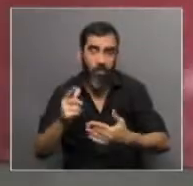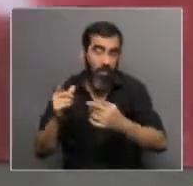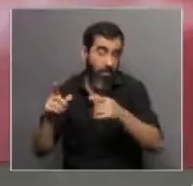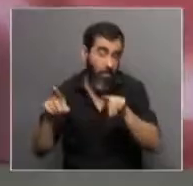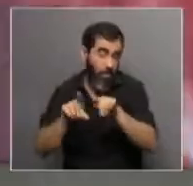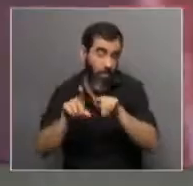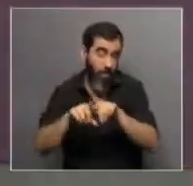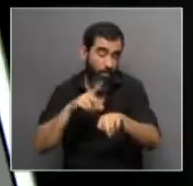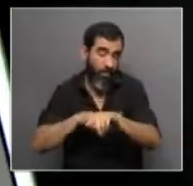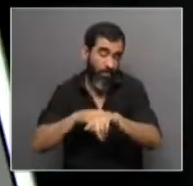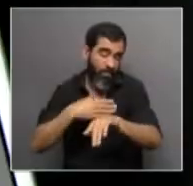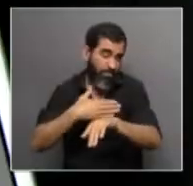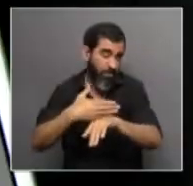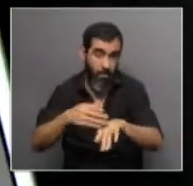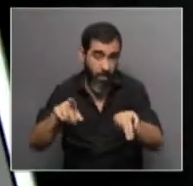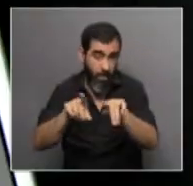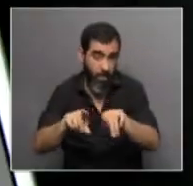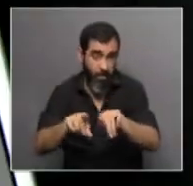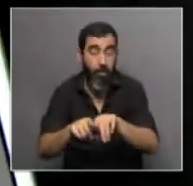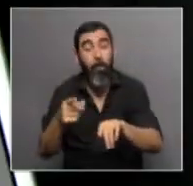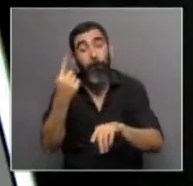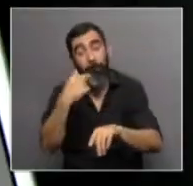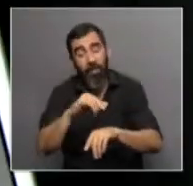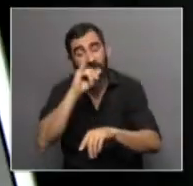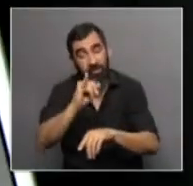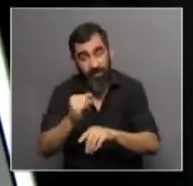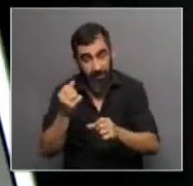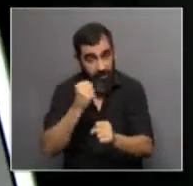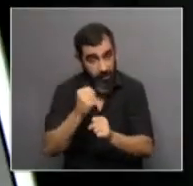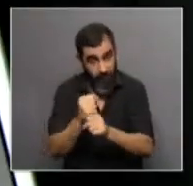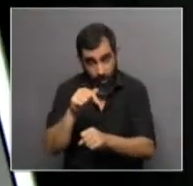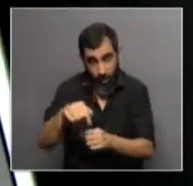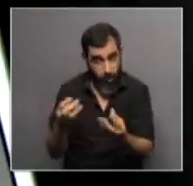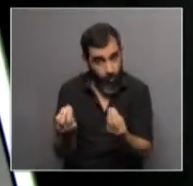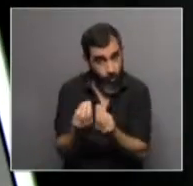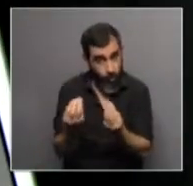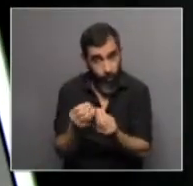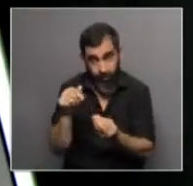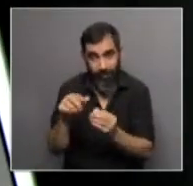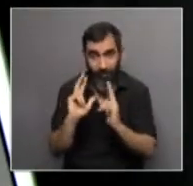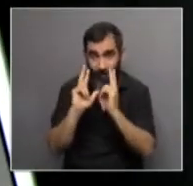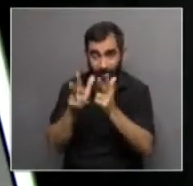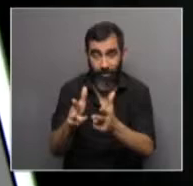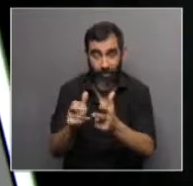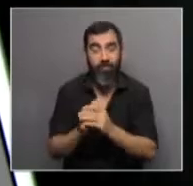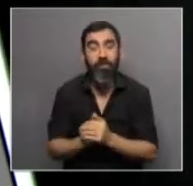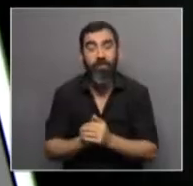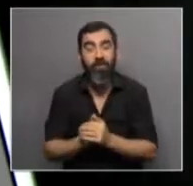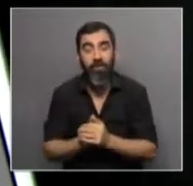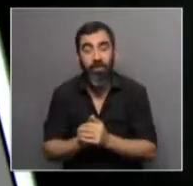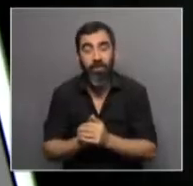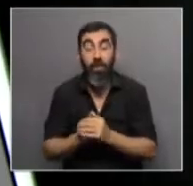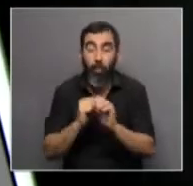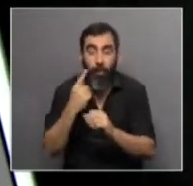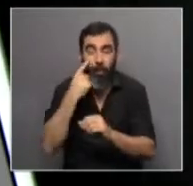en el tiempo, un poco más, un poco menos llegan. Ahora, lo que sí estamos trabajando y mucho es en esto que usted venía mencionando en cuanto a la posibilidad